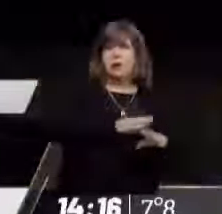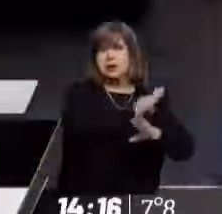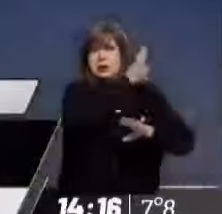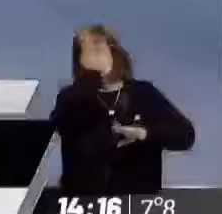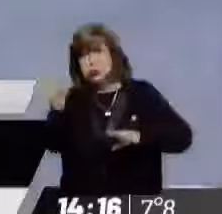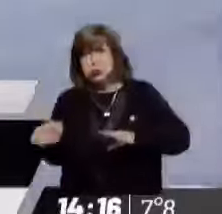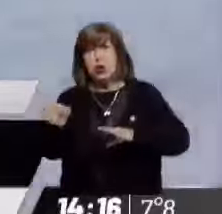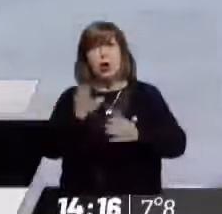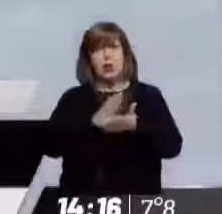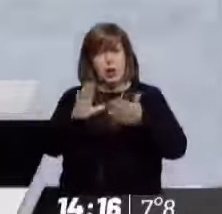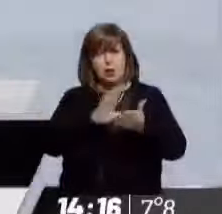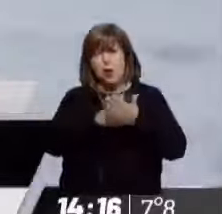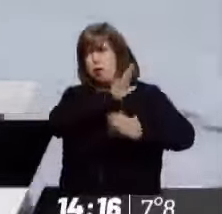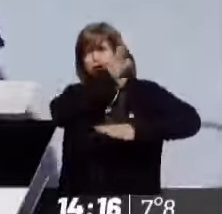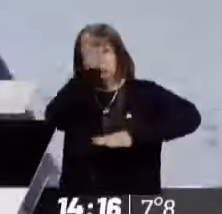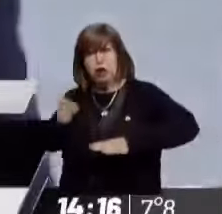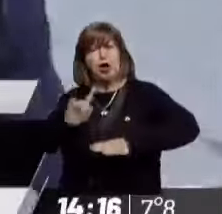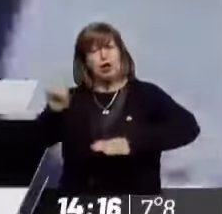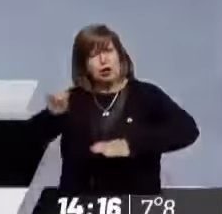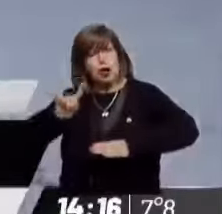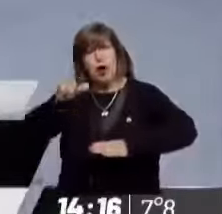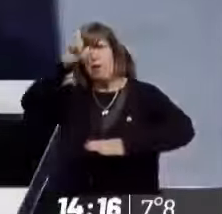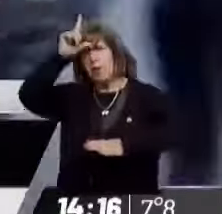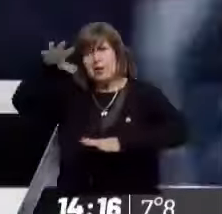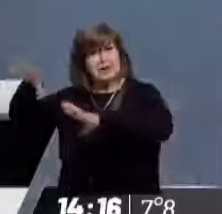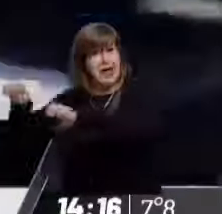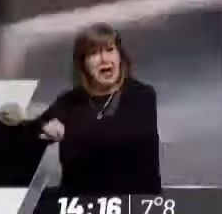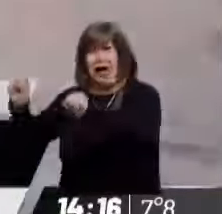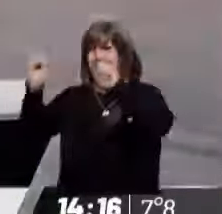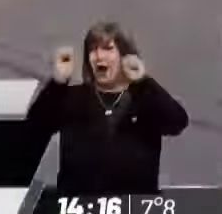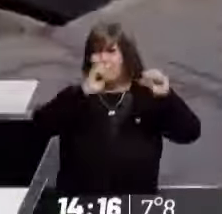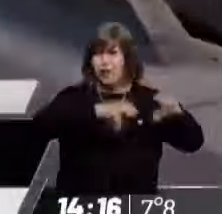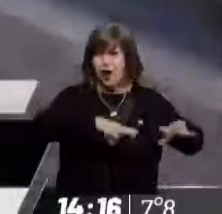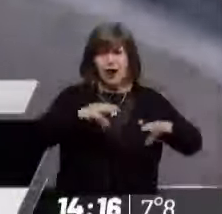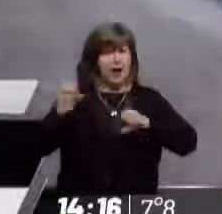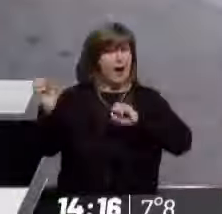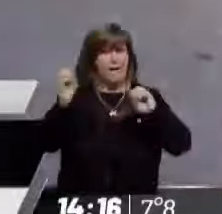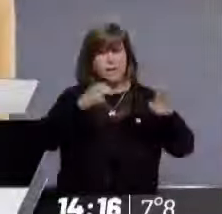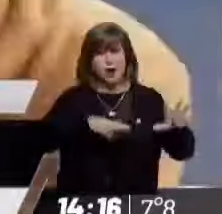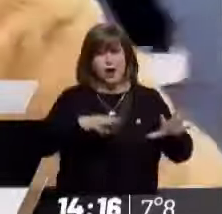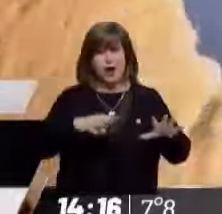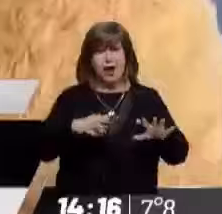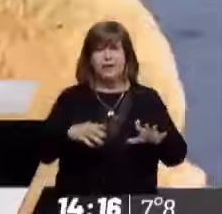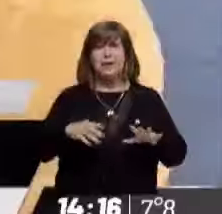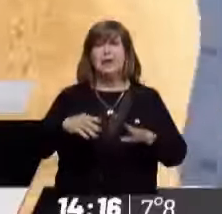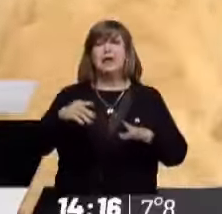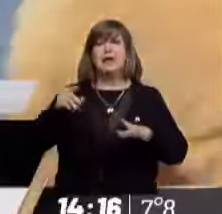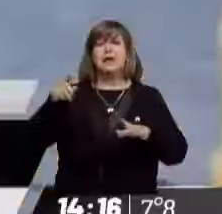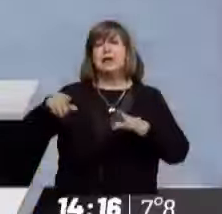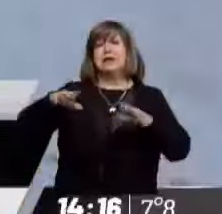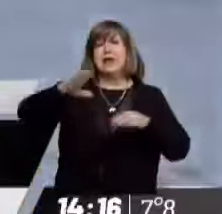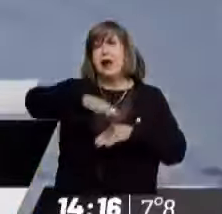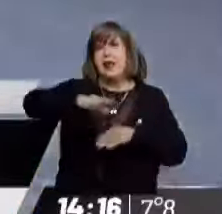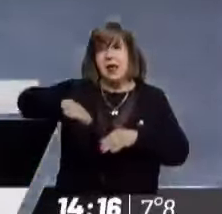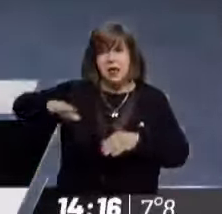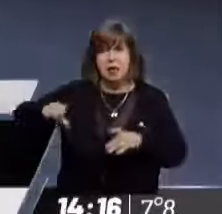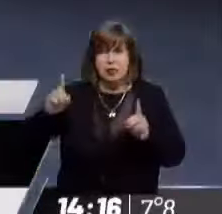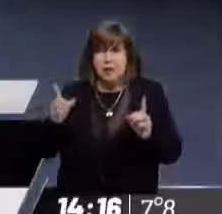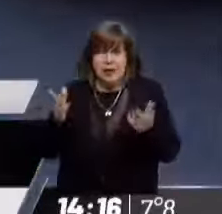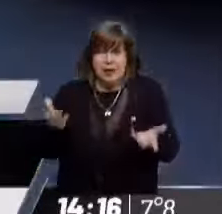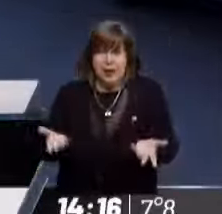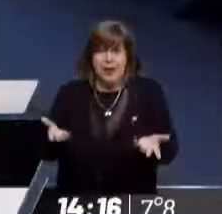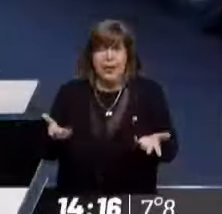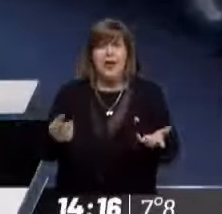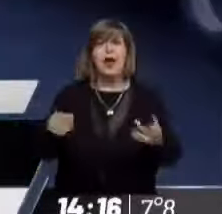el portón se tuvo que soldar intervino la policía el pedido de viviendas de esta familia muchos niños también en el medio